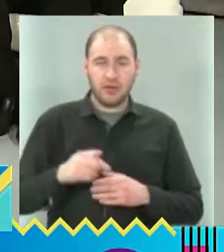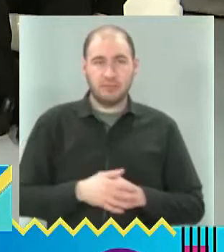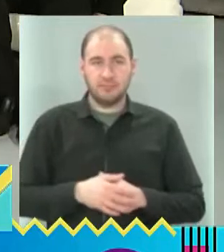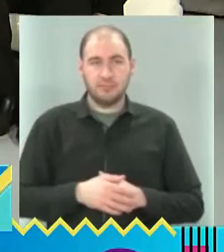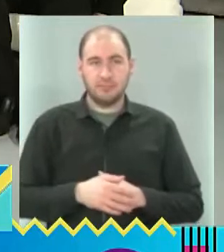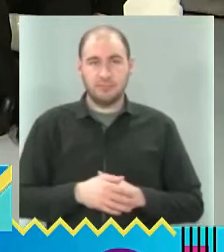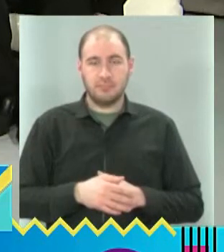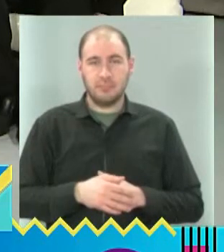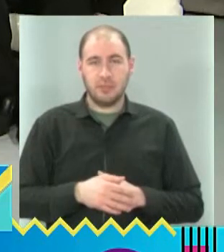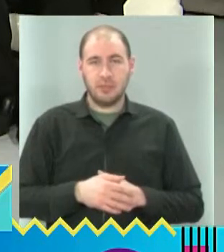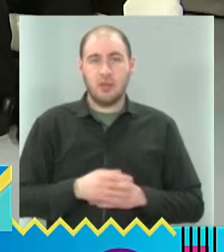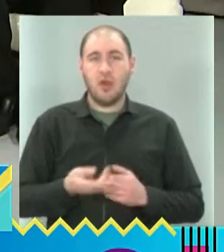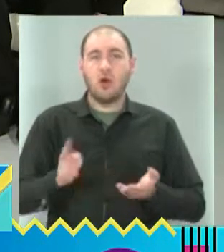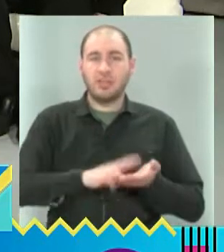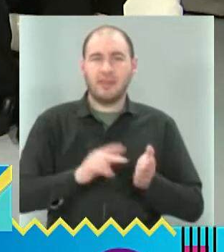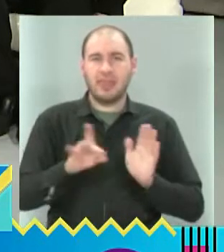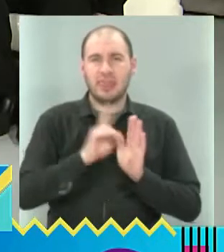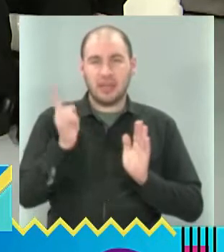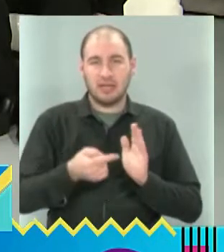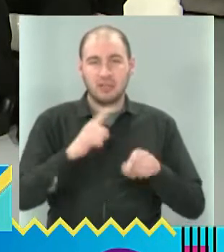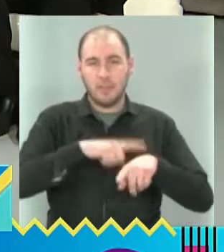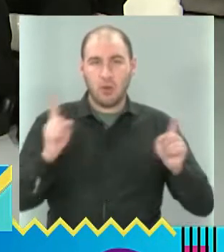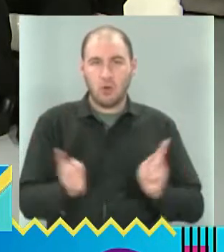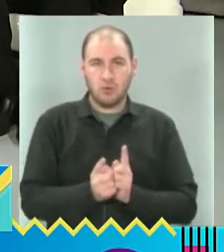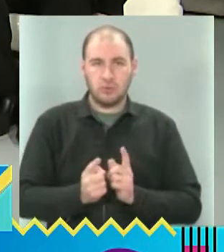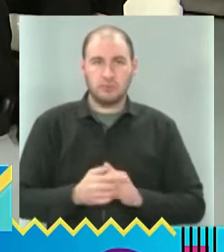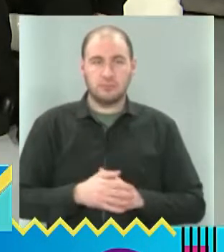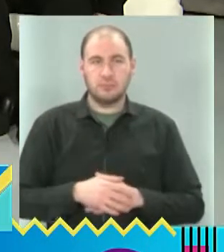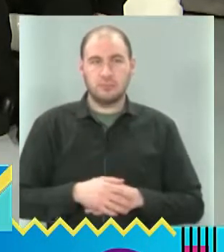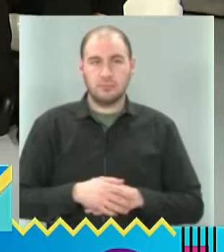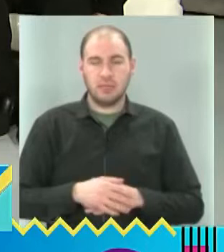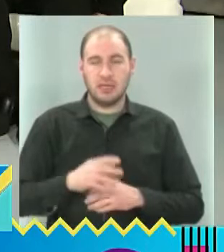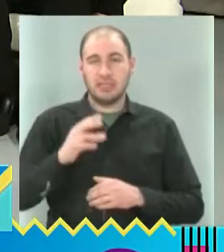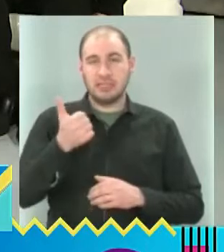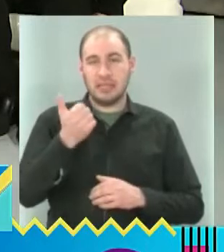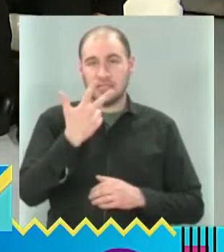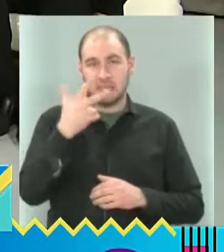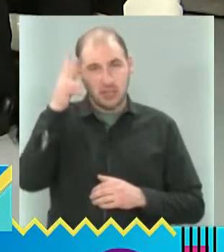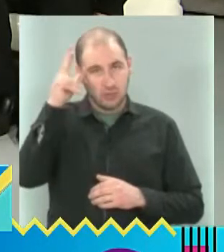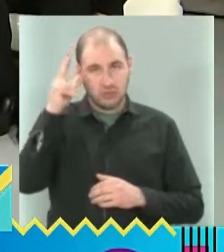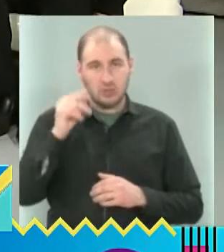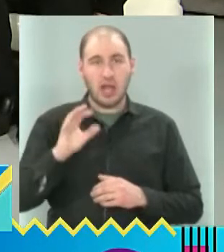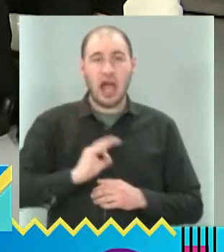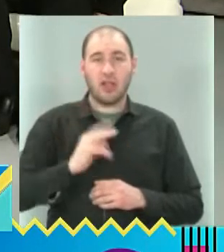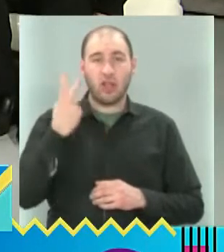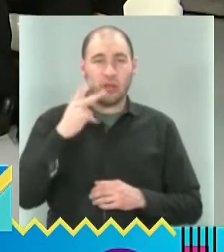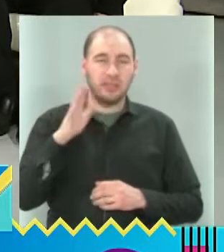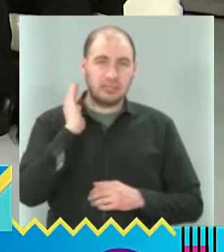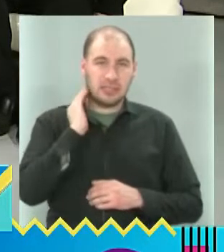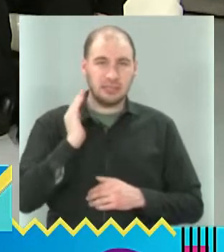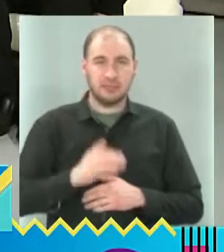ha reflotado mediante un decreto temporal, que es el 638 de